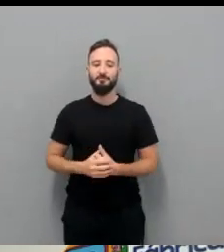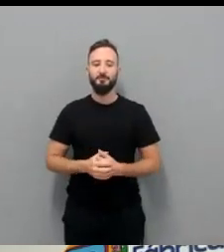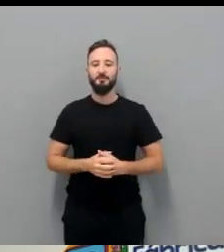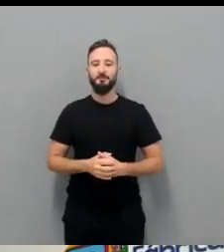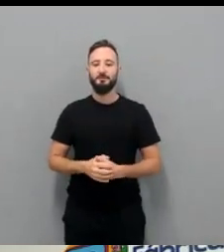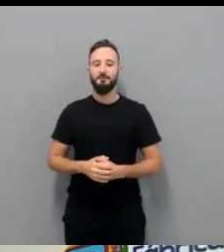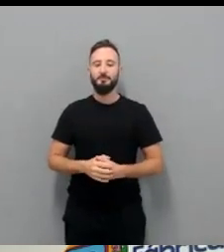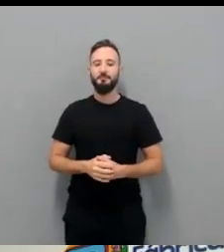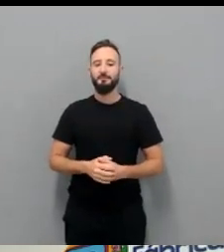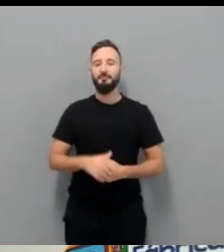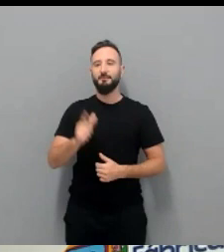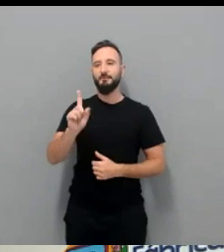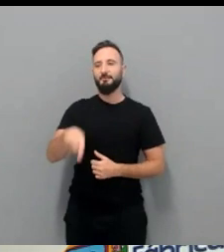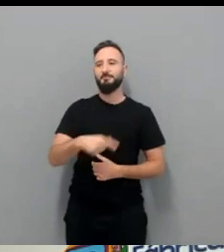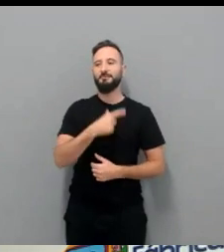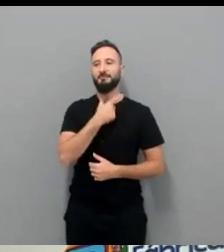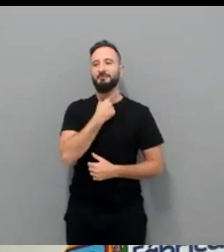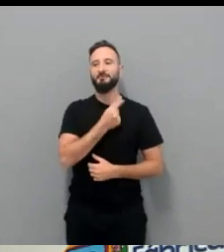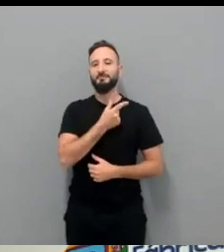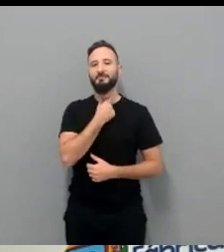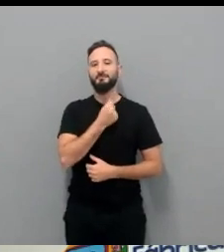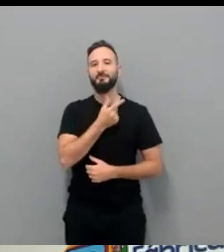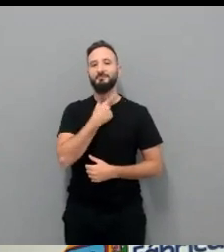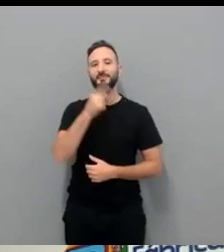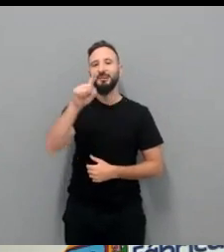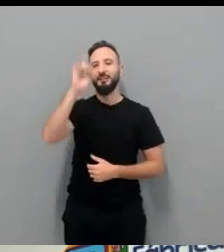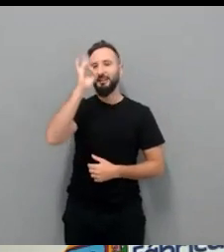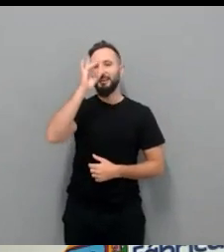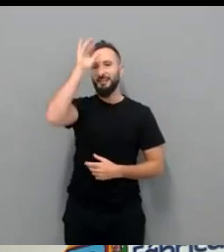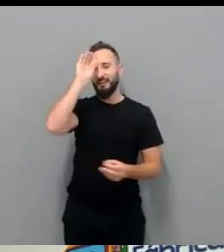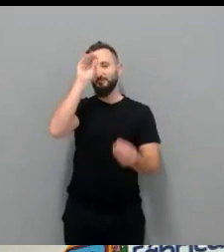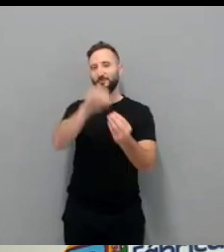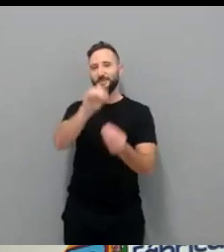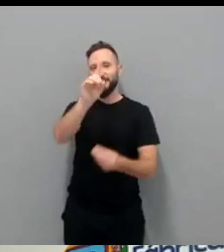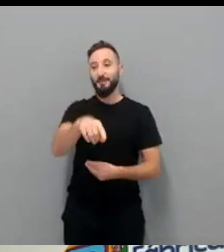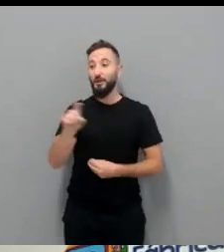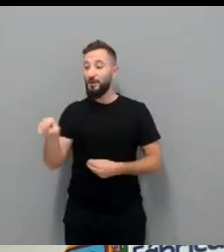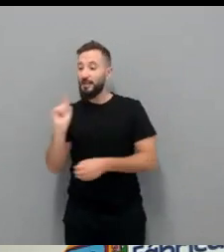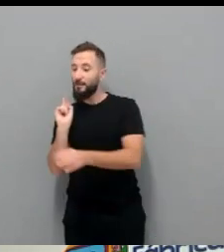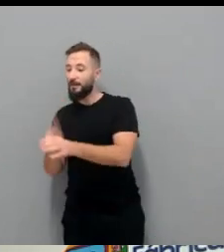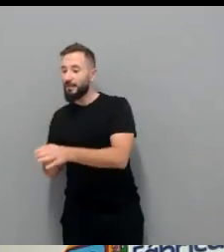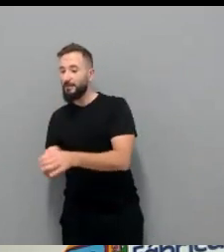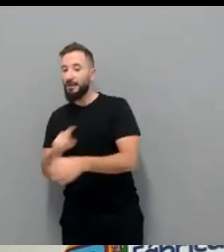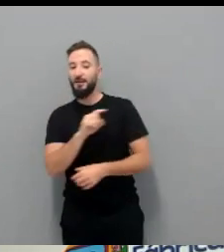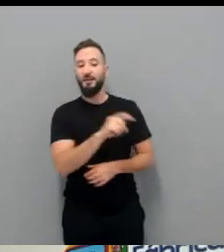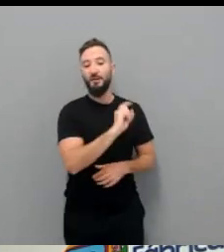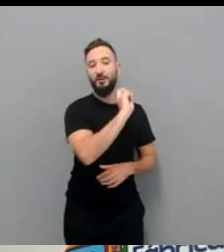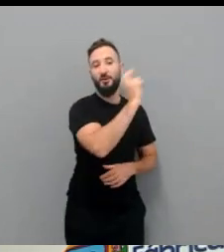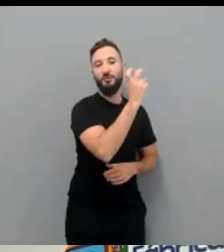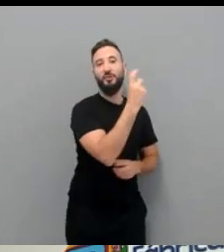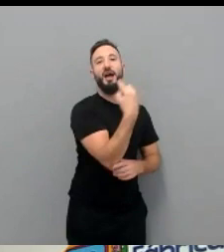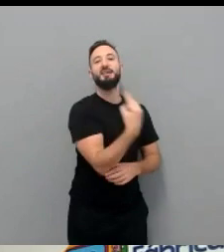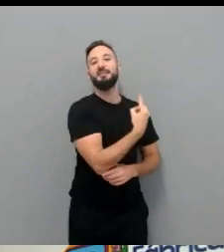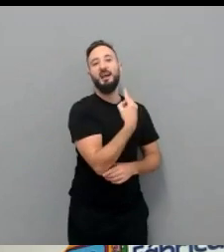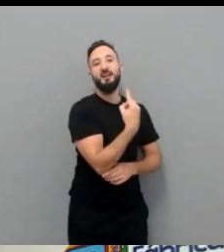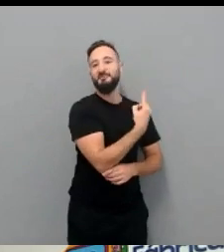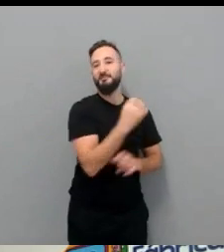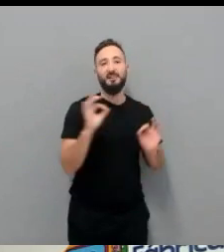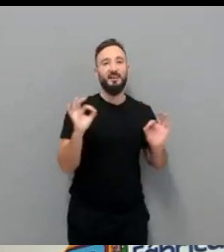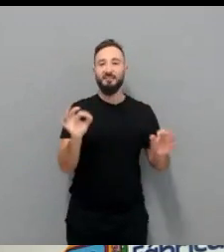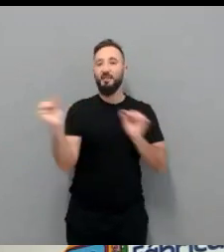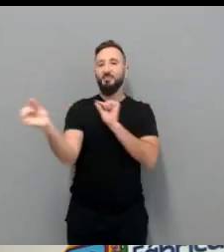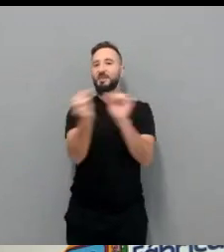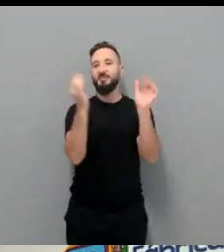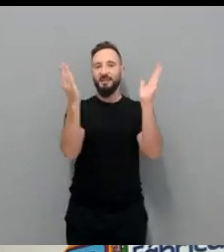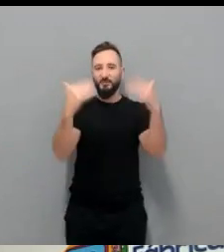A mí también me ha gustado mucho esa idea. Uno es participar y el otro aislar. Entonces, no hay debate